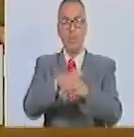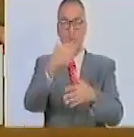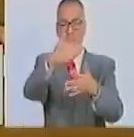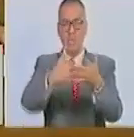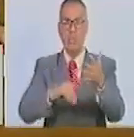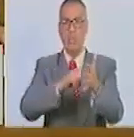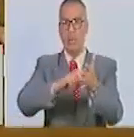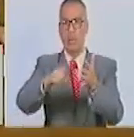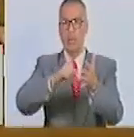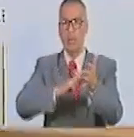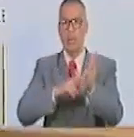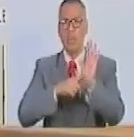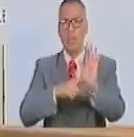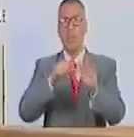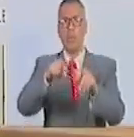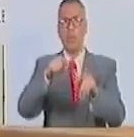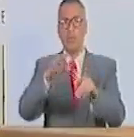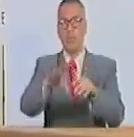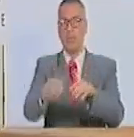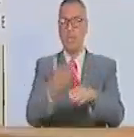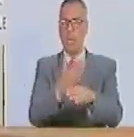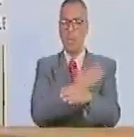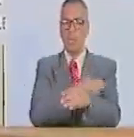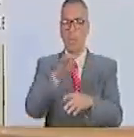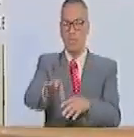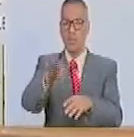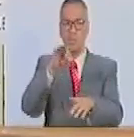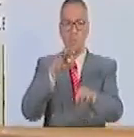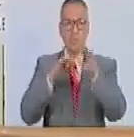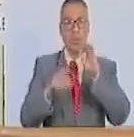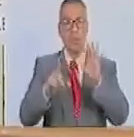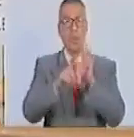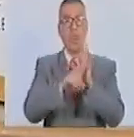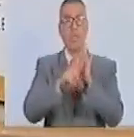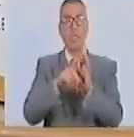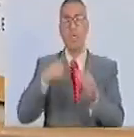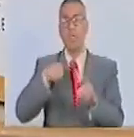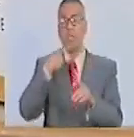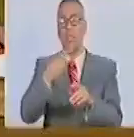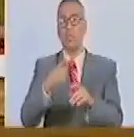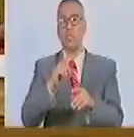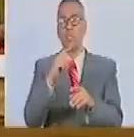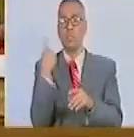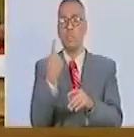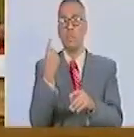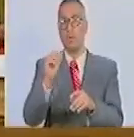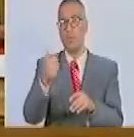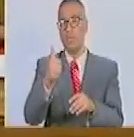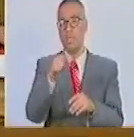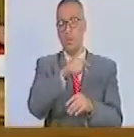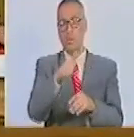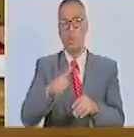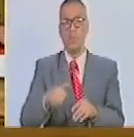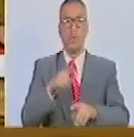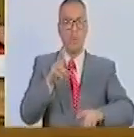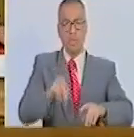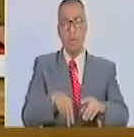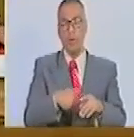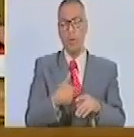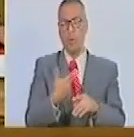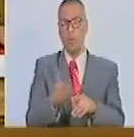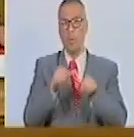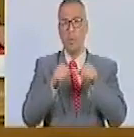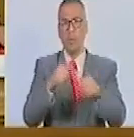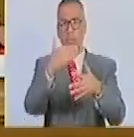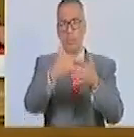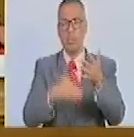lista que vamos a presentar de preseleccionados. Pero la ley señala que solamente 10 de ellos son los que pueden estar